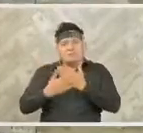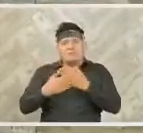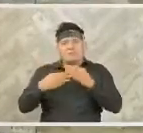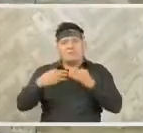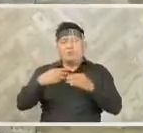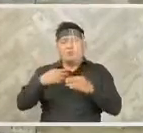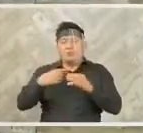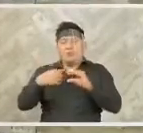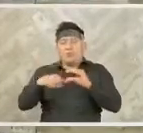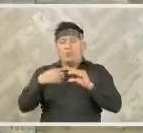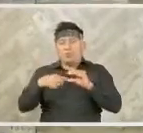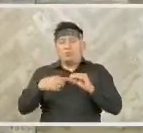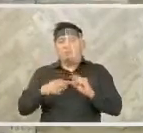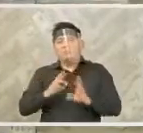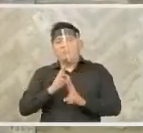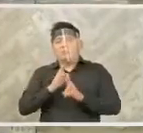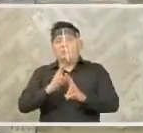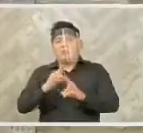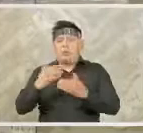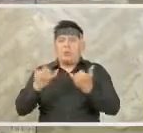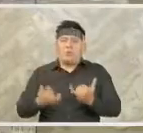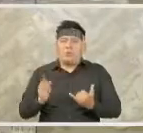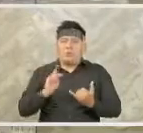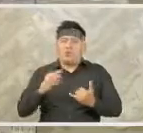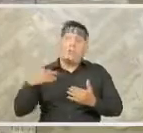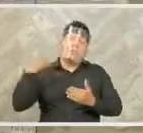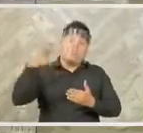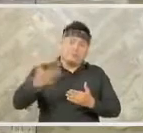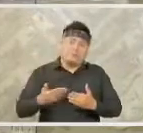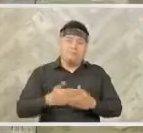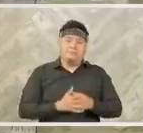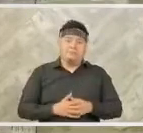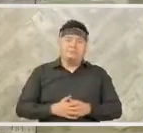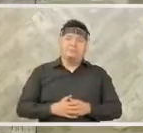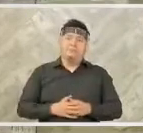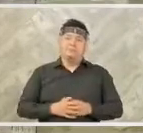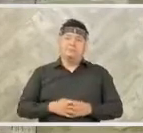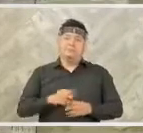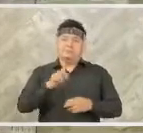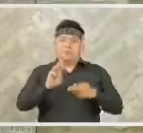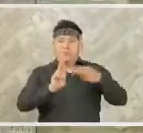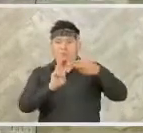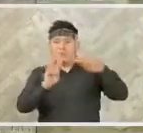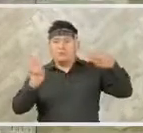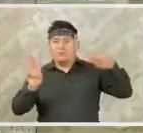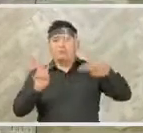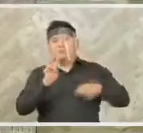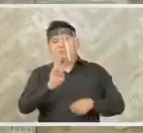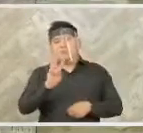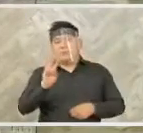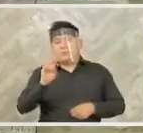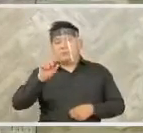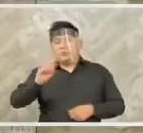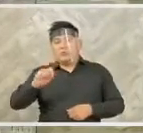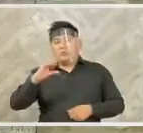también damos trazabilidad por este medio. Y le reitero que puede ingresar a la página web